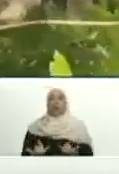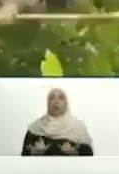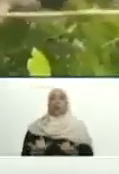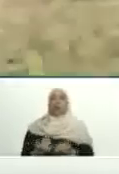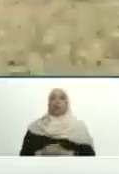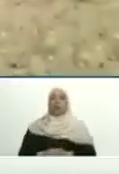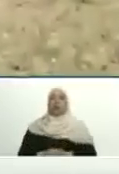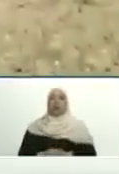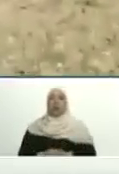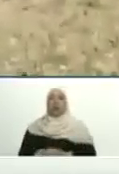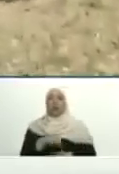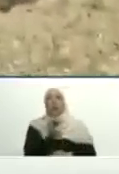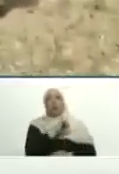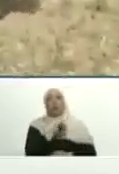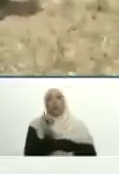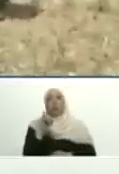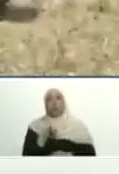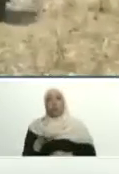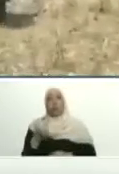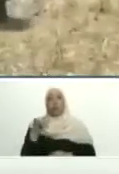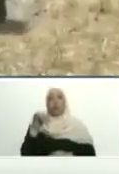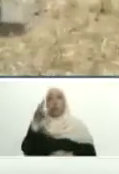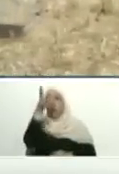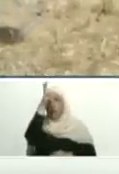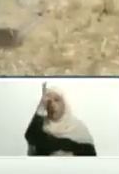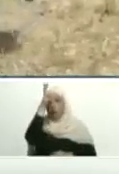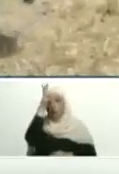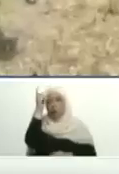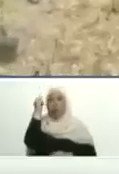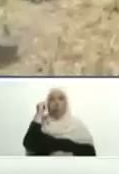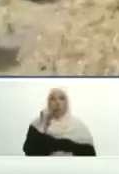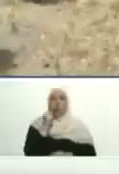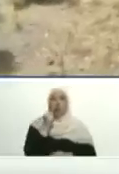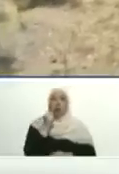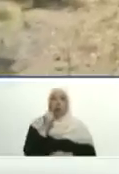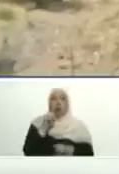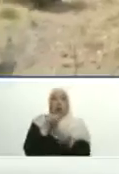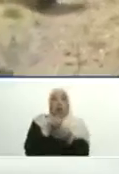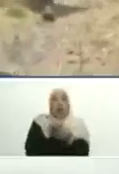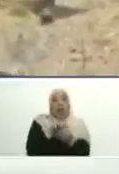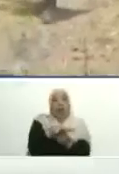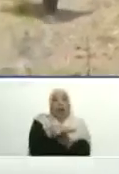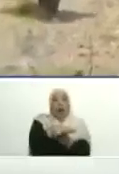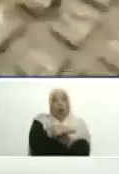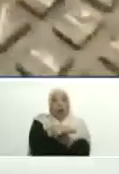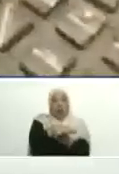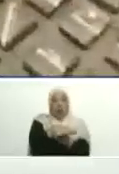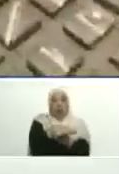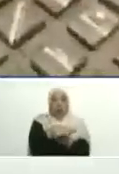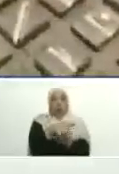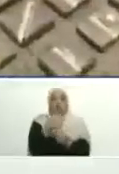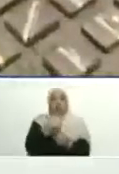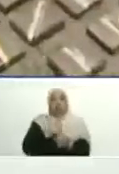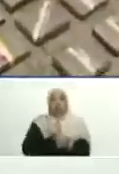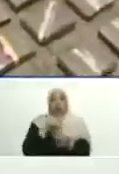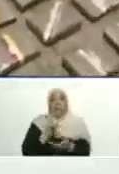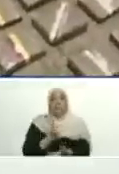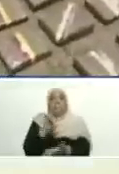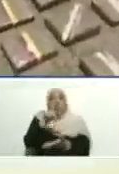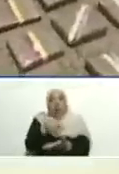desde el Zulia, Falcón, hasta Sucre, hasta Delta Macuro. Y he dado las órdenes de incrementar la